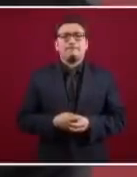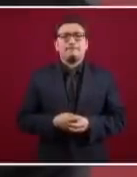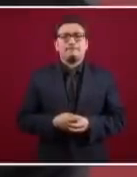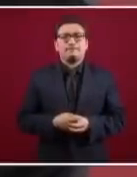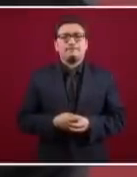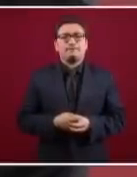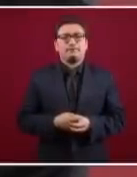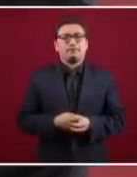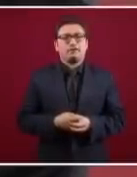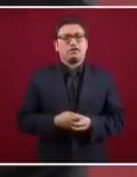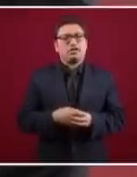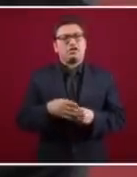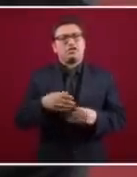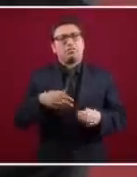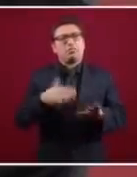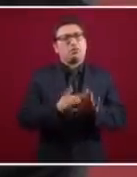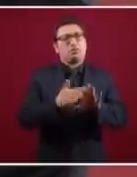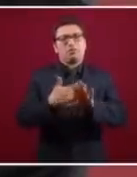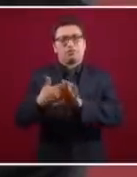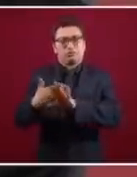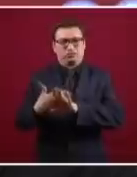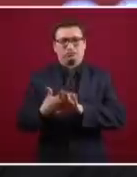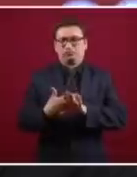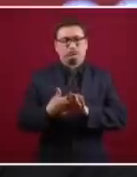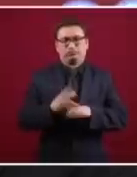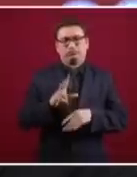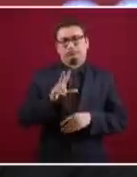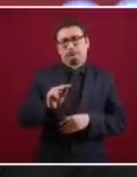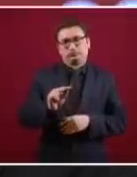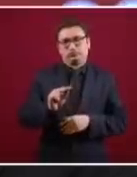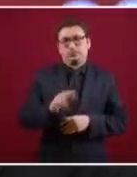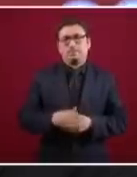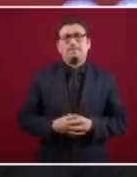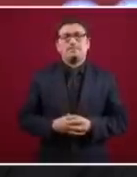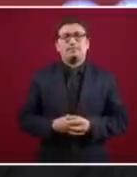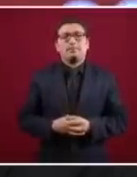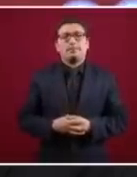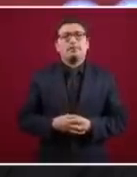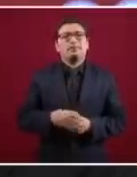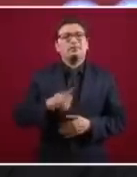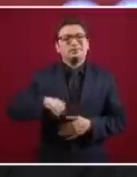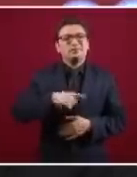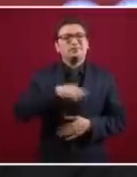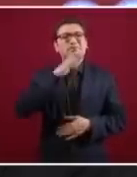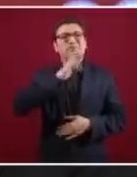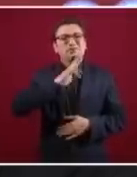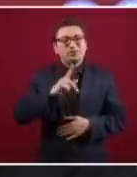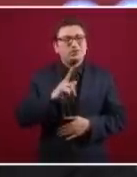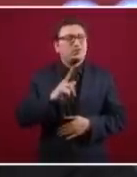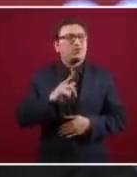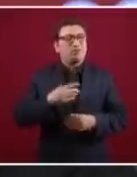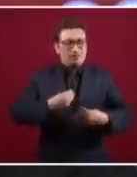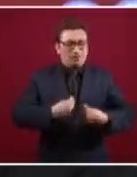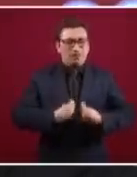el contrario sino que cuidemos la vida